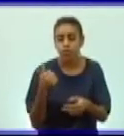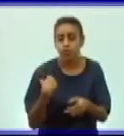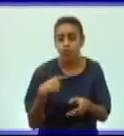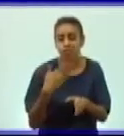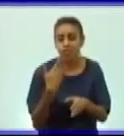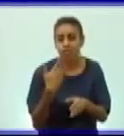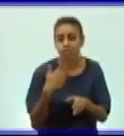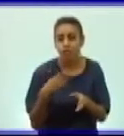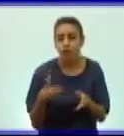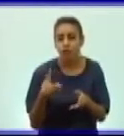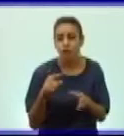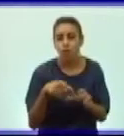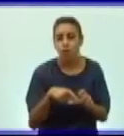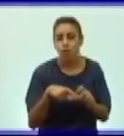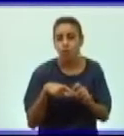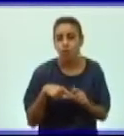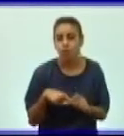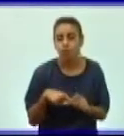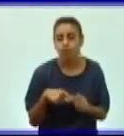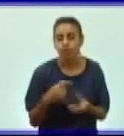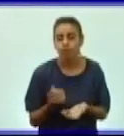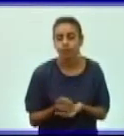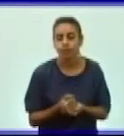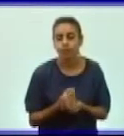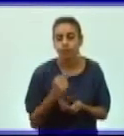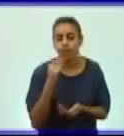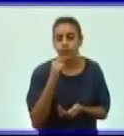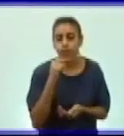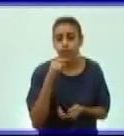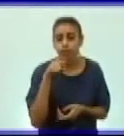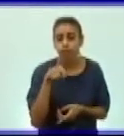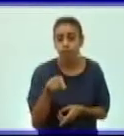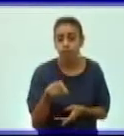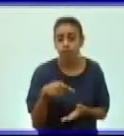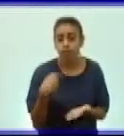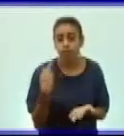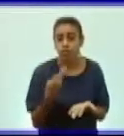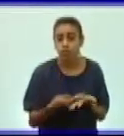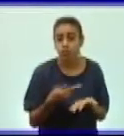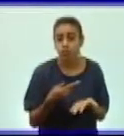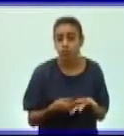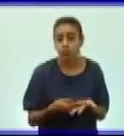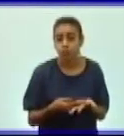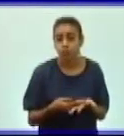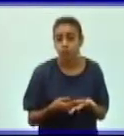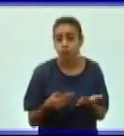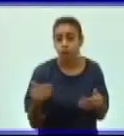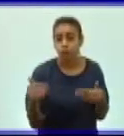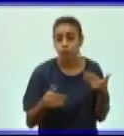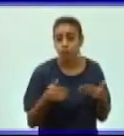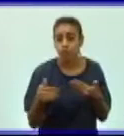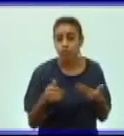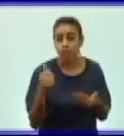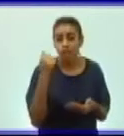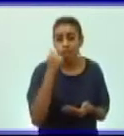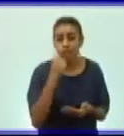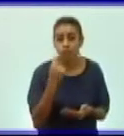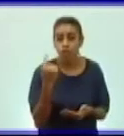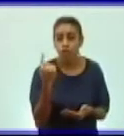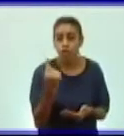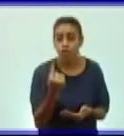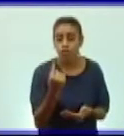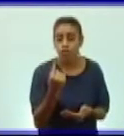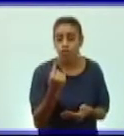¿verdad? El Congreso de Diputados de la URSS. Y en ese Congreso se aprobó la participación de más de un candidato para las